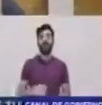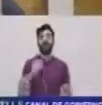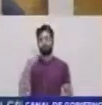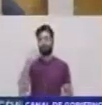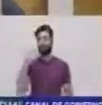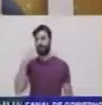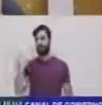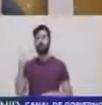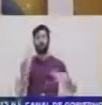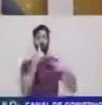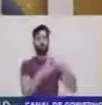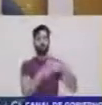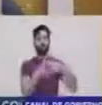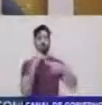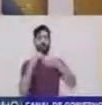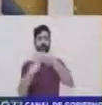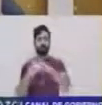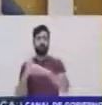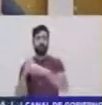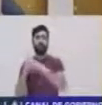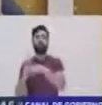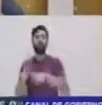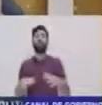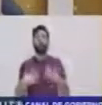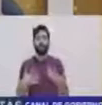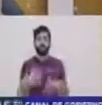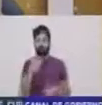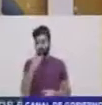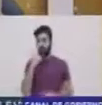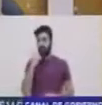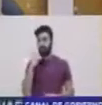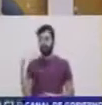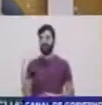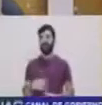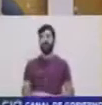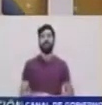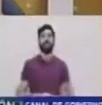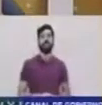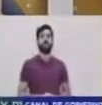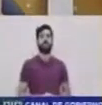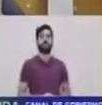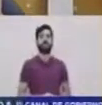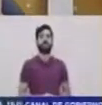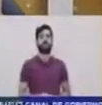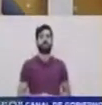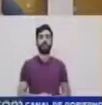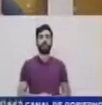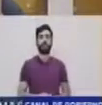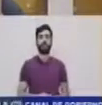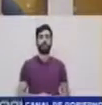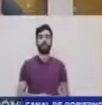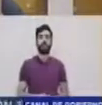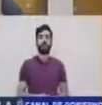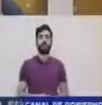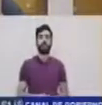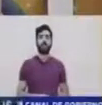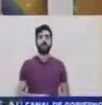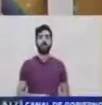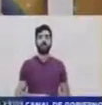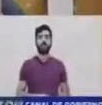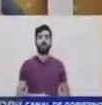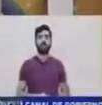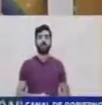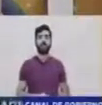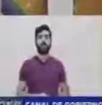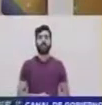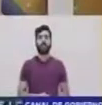Sumamos estas dos y sería 2L cuadrado es igual a D cuadrado.